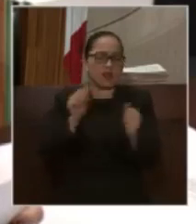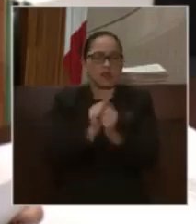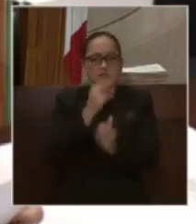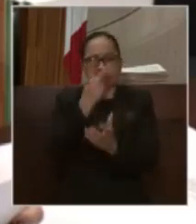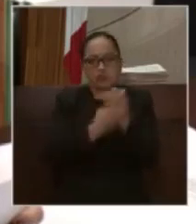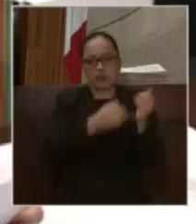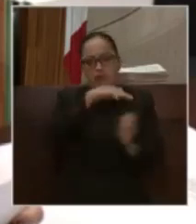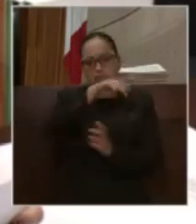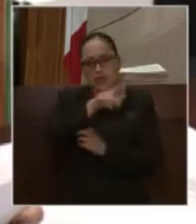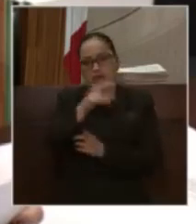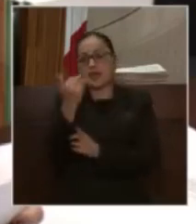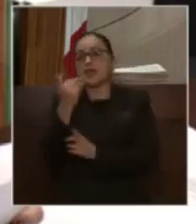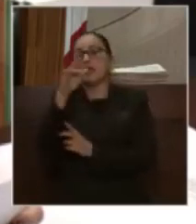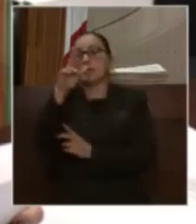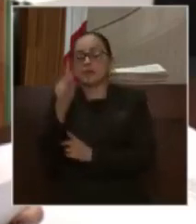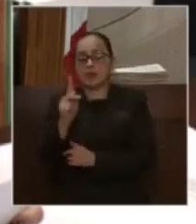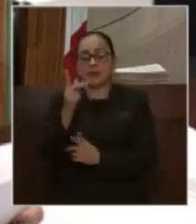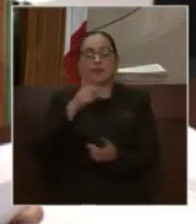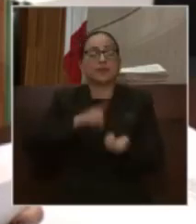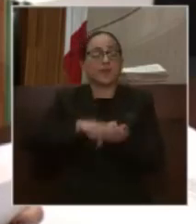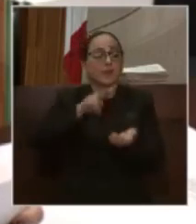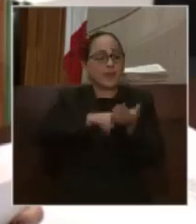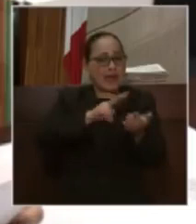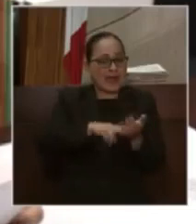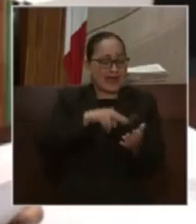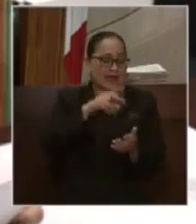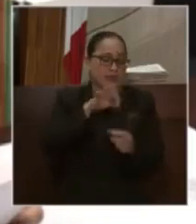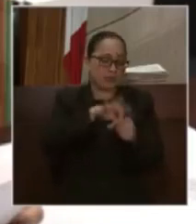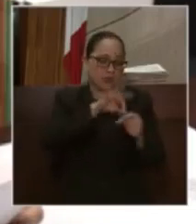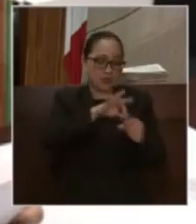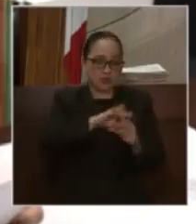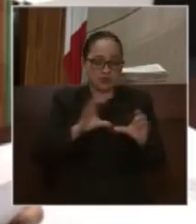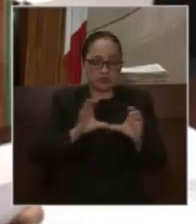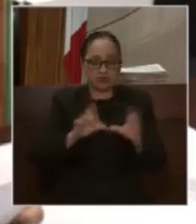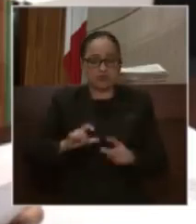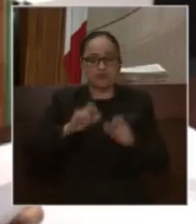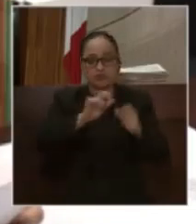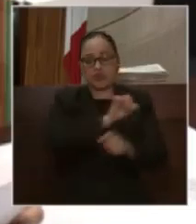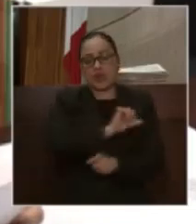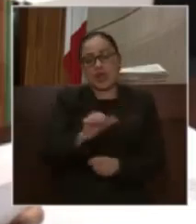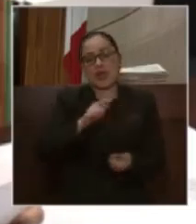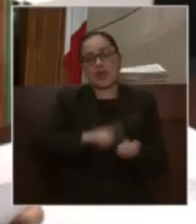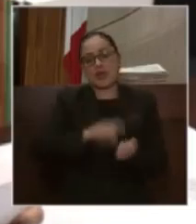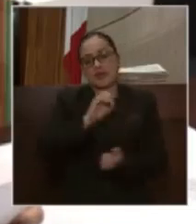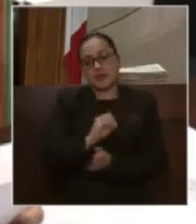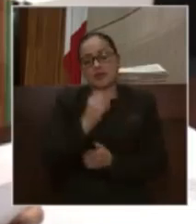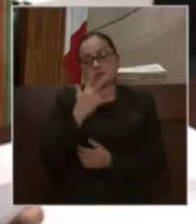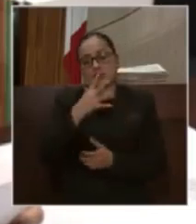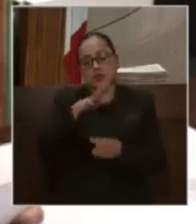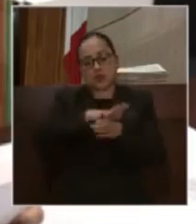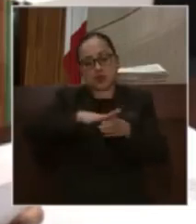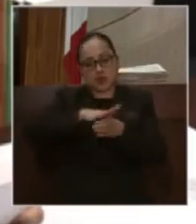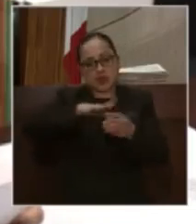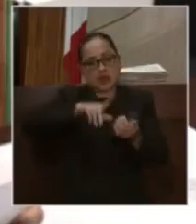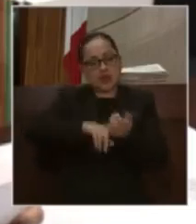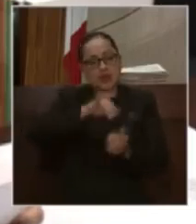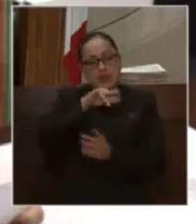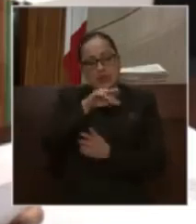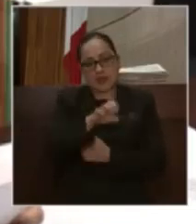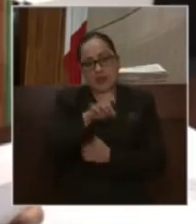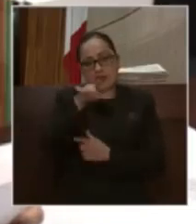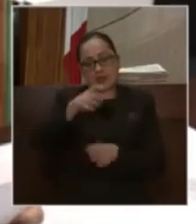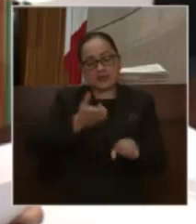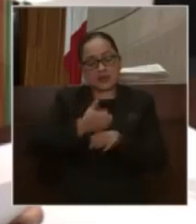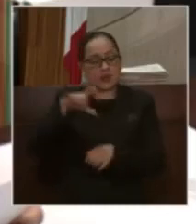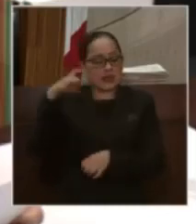ambos principios, declaración de validez de la elección y otorgamiento de la constancia respectiva realizada por el 05 Consejo Distrital del Instituto Nacional